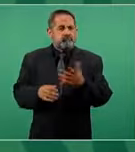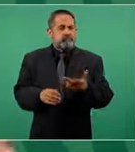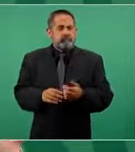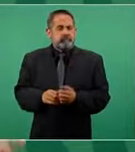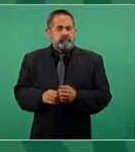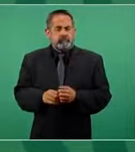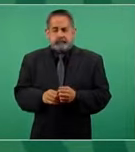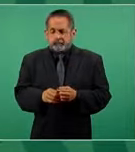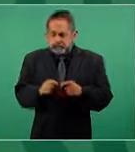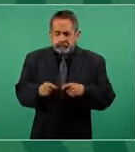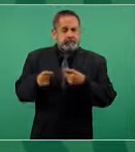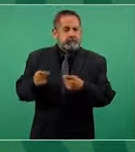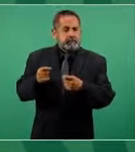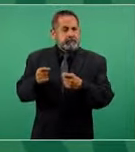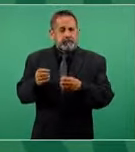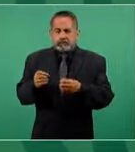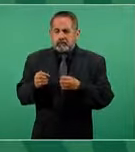dar salidas